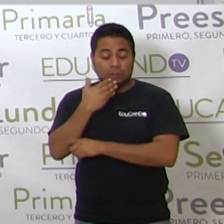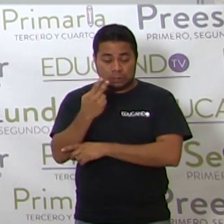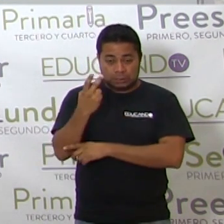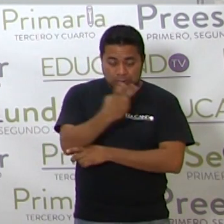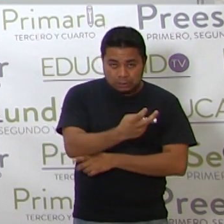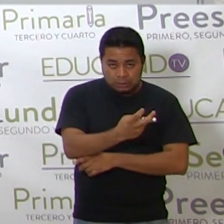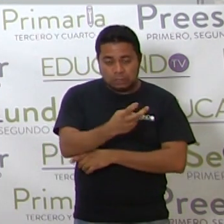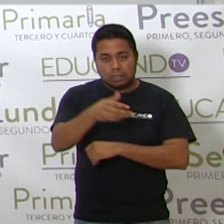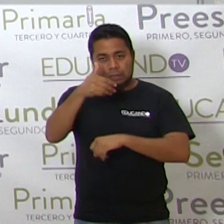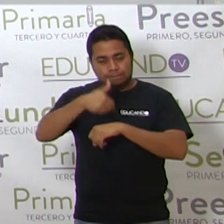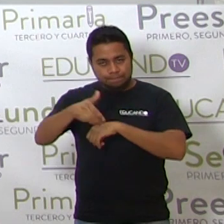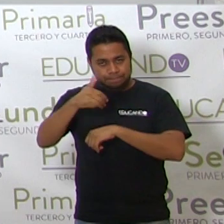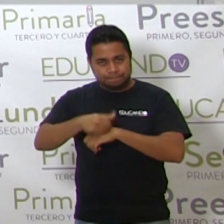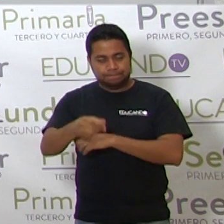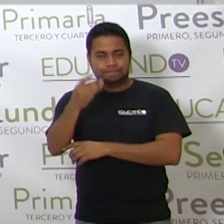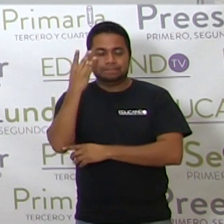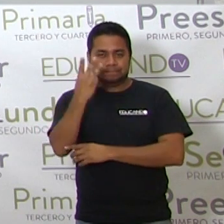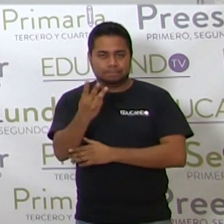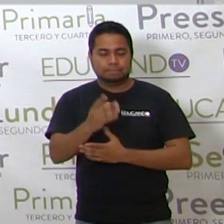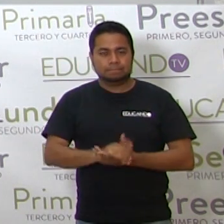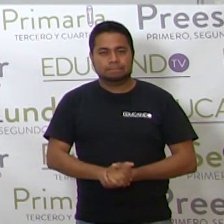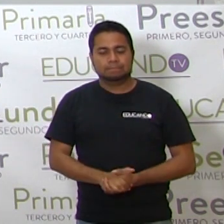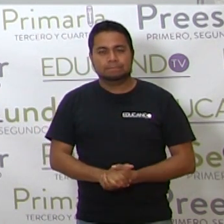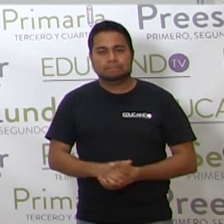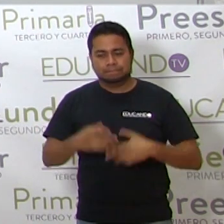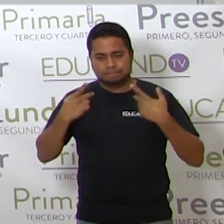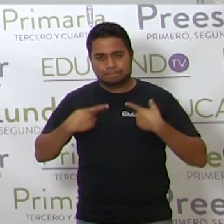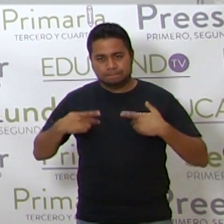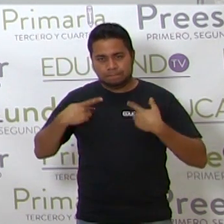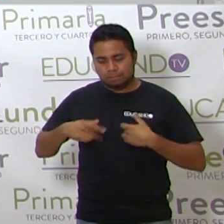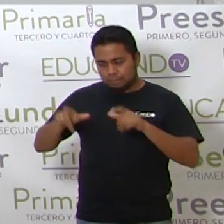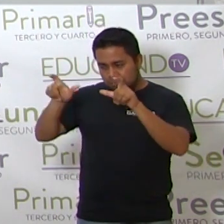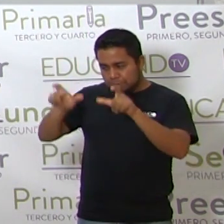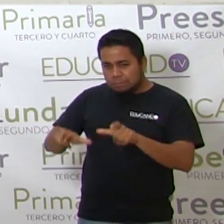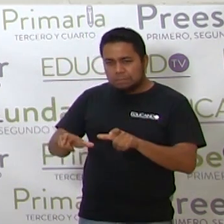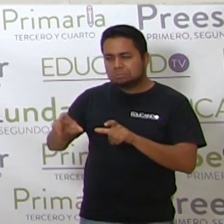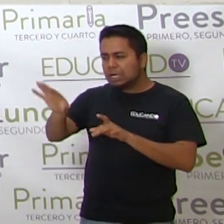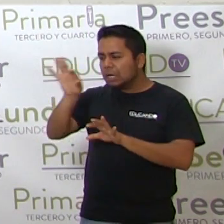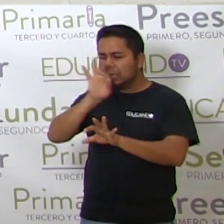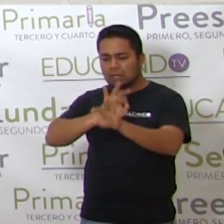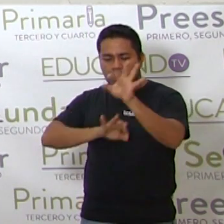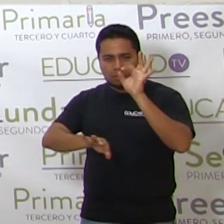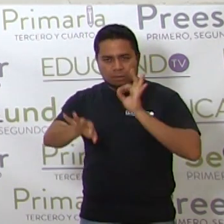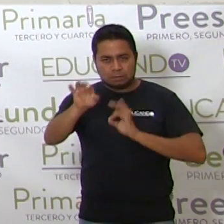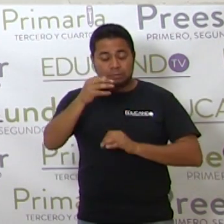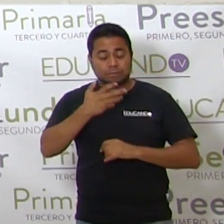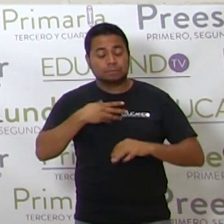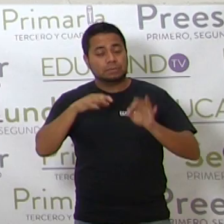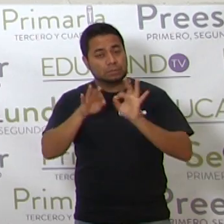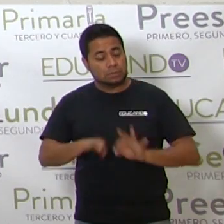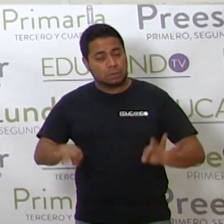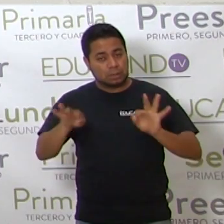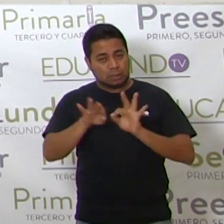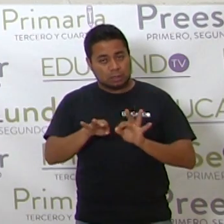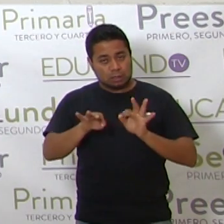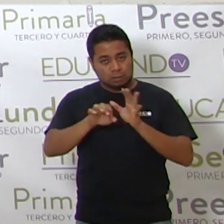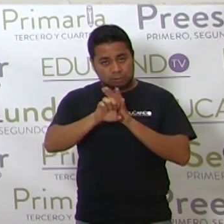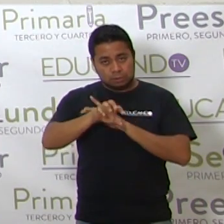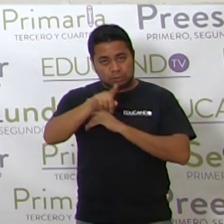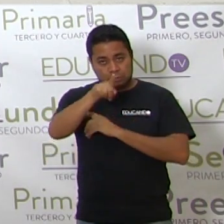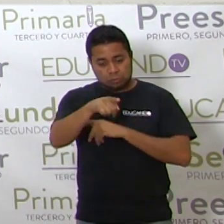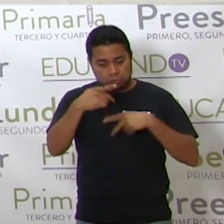el número tres conseguir a los actores es importante que al momento de conseguir a los